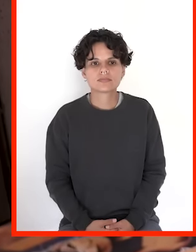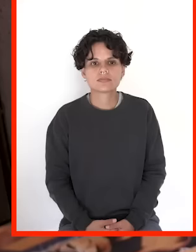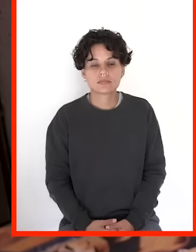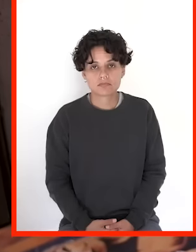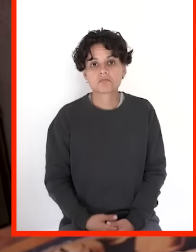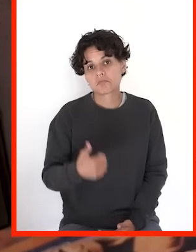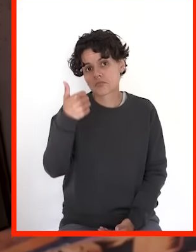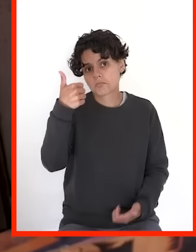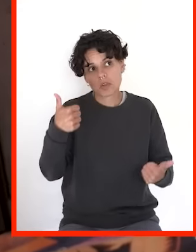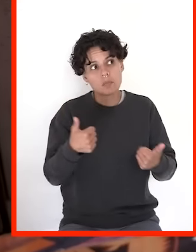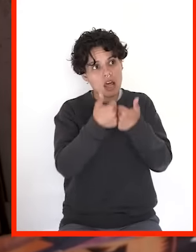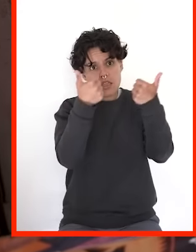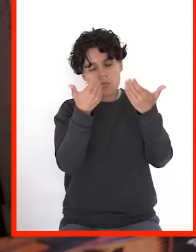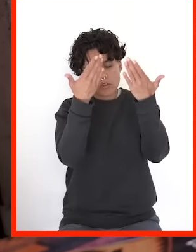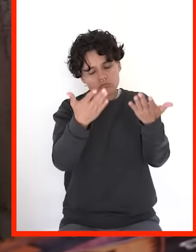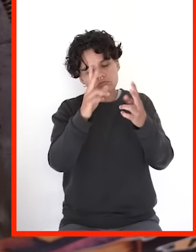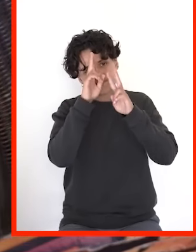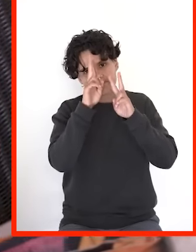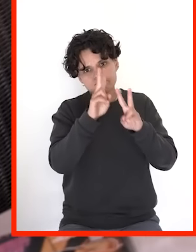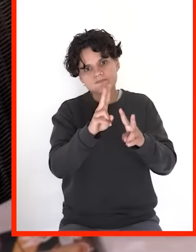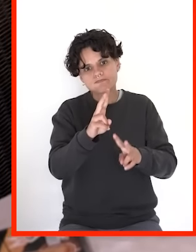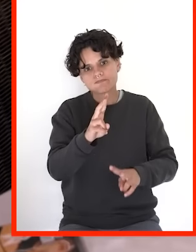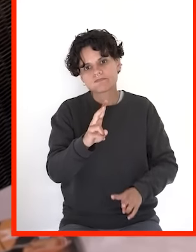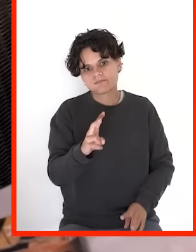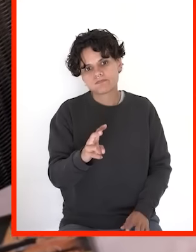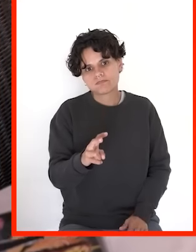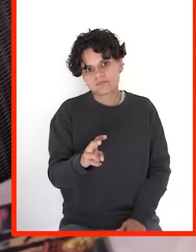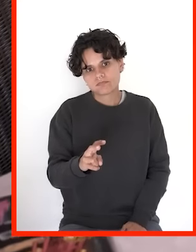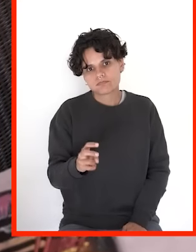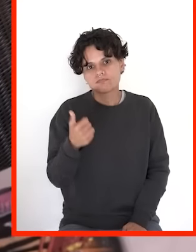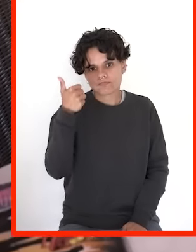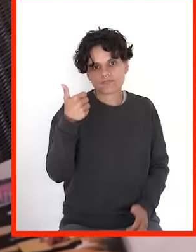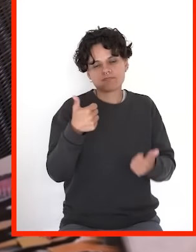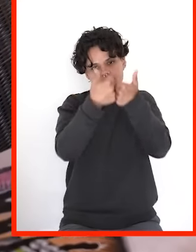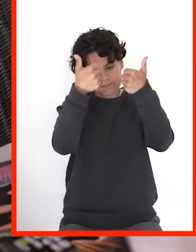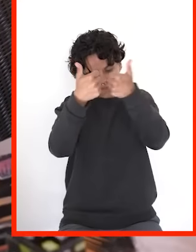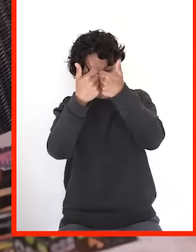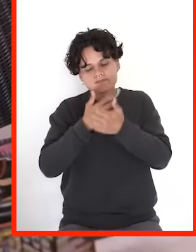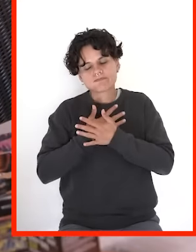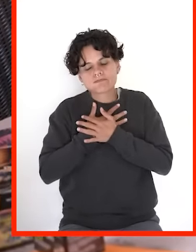Brindemos por él, ¿no? Salud. Salud por el Bro, bueno. Salud por el Bro. Salud por el Bro.